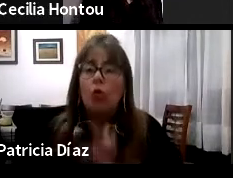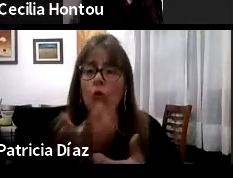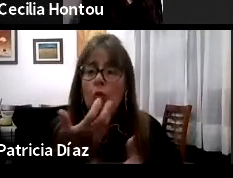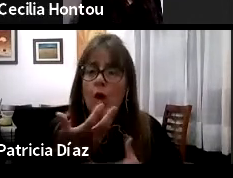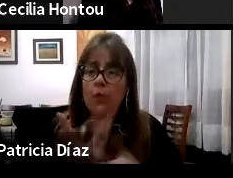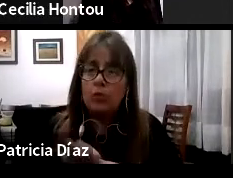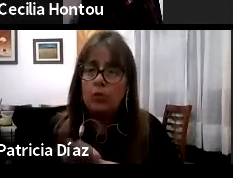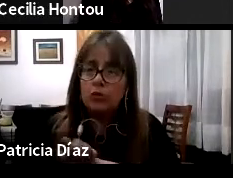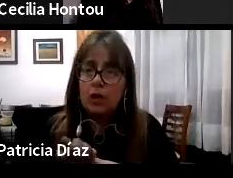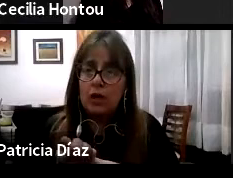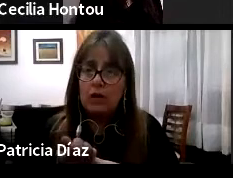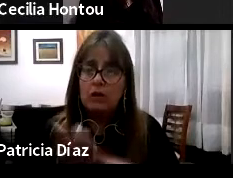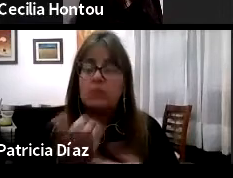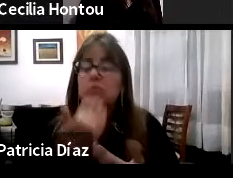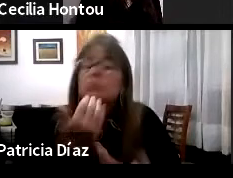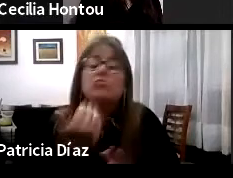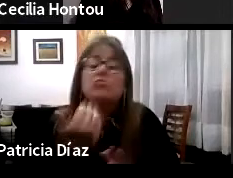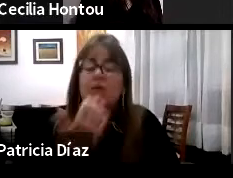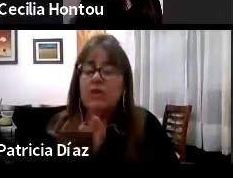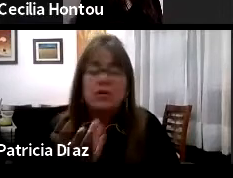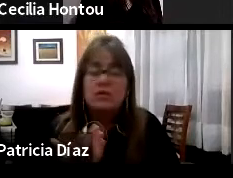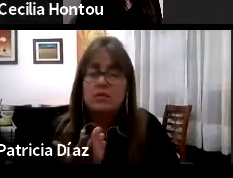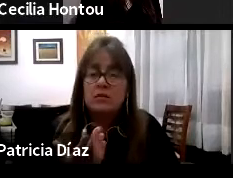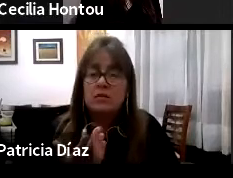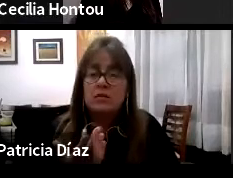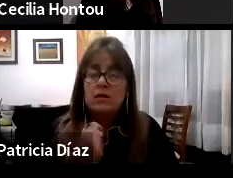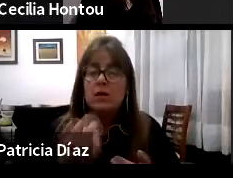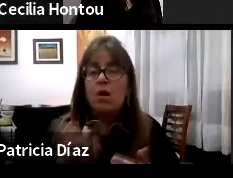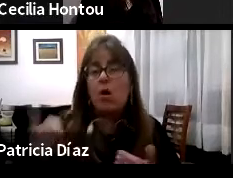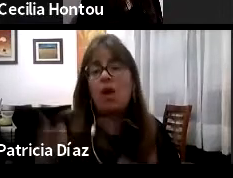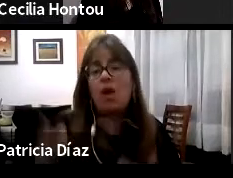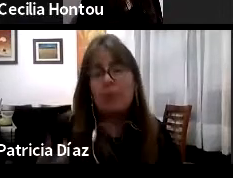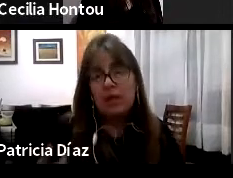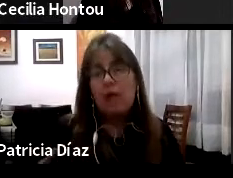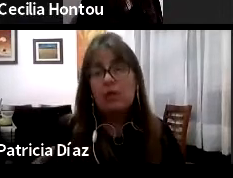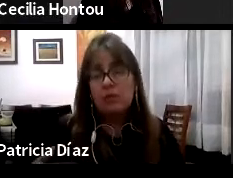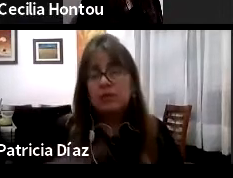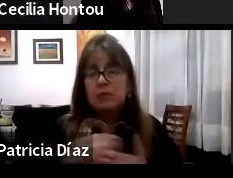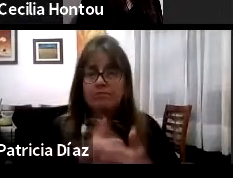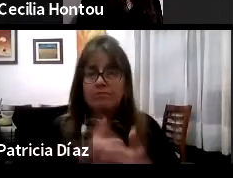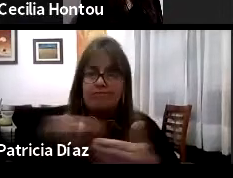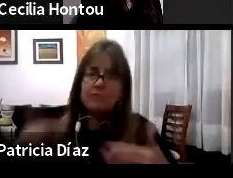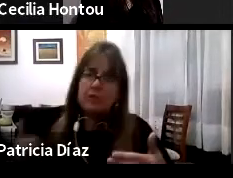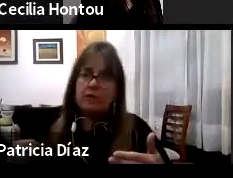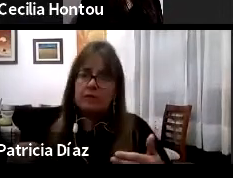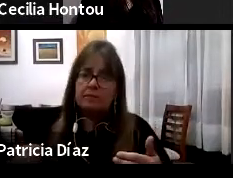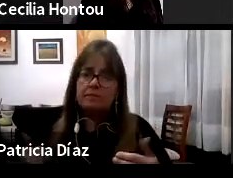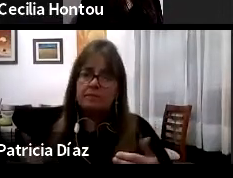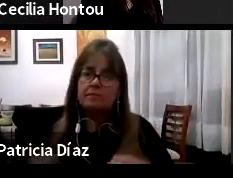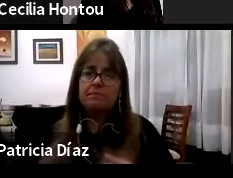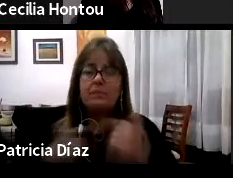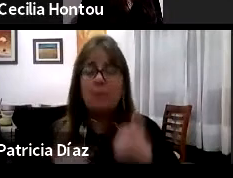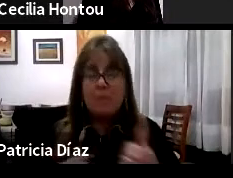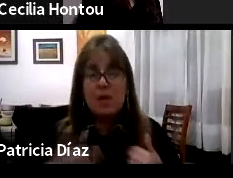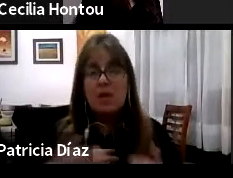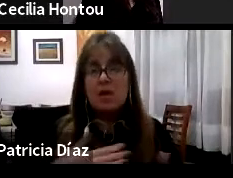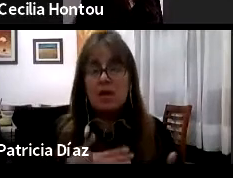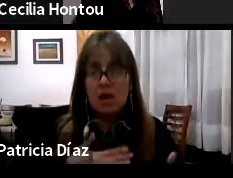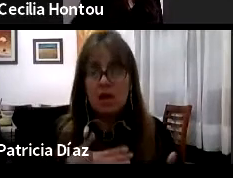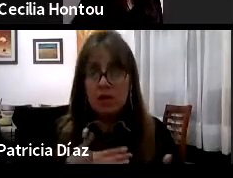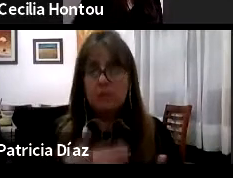¿no? No saben a veces cómo ayudar o sencillamente, o lamentablemente, se hacen a un lado. En mi caso personal, yo